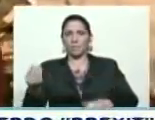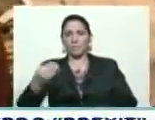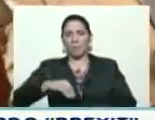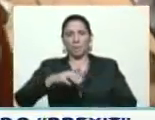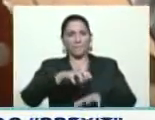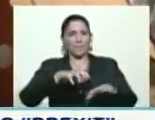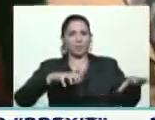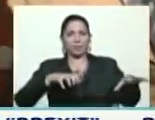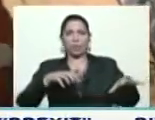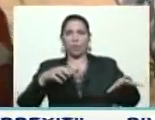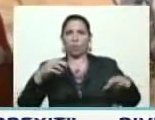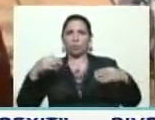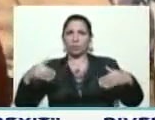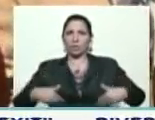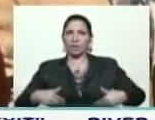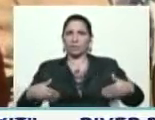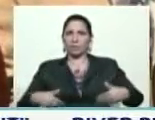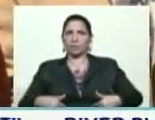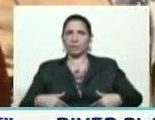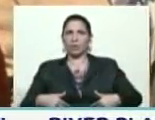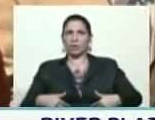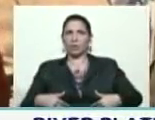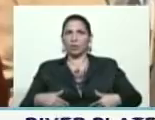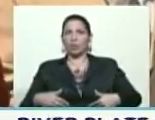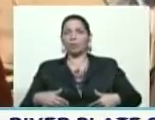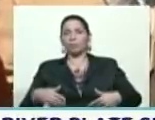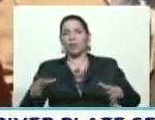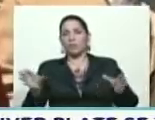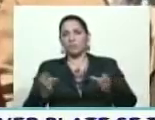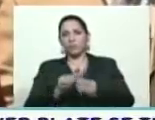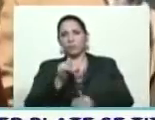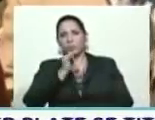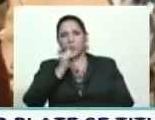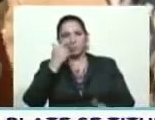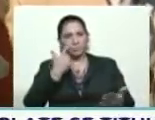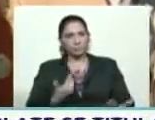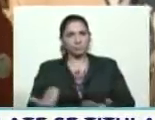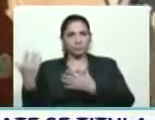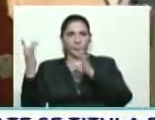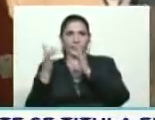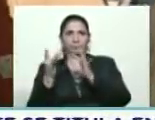mayor de los honores con estos dos cisnes blancos. Es la información que nosotros tenemos a esta hora, muchachos, y con ella